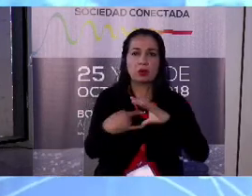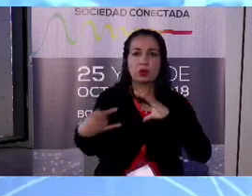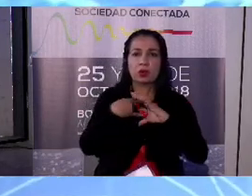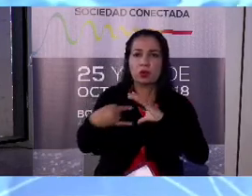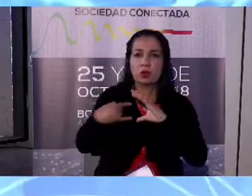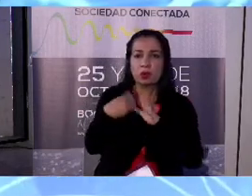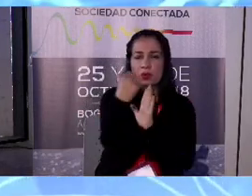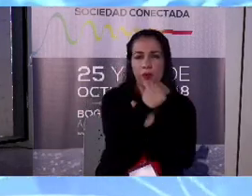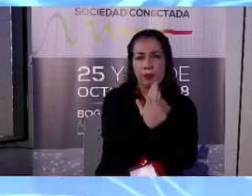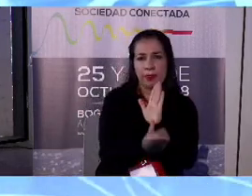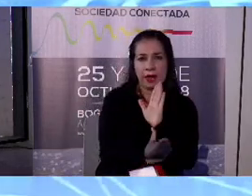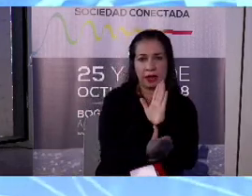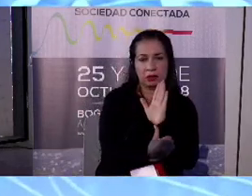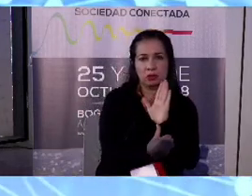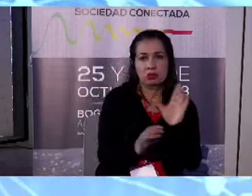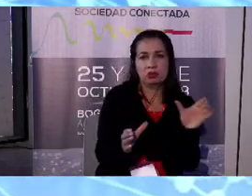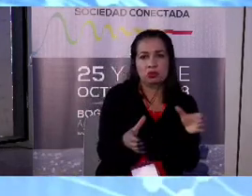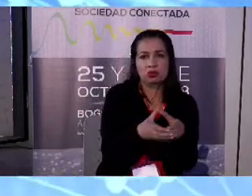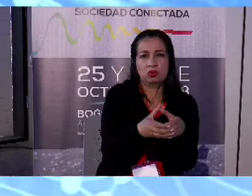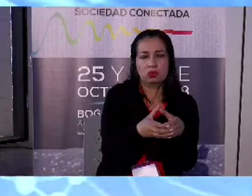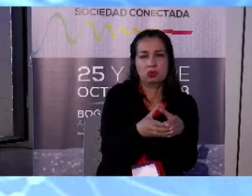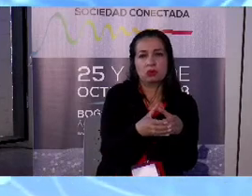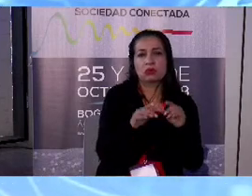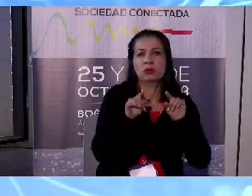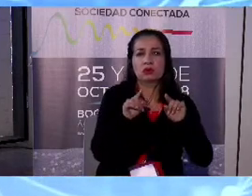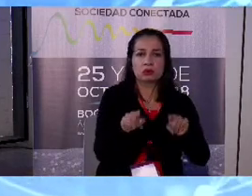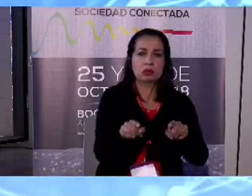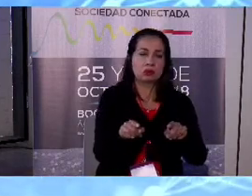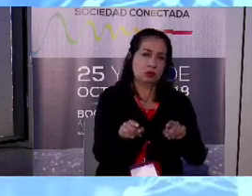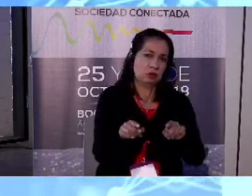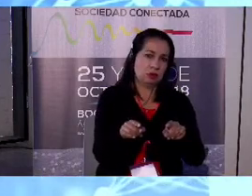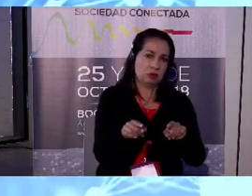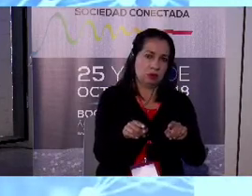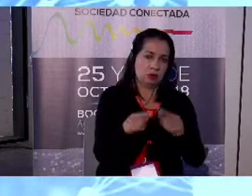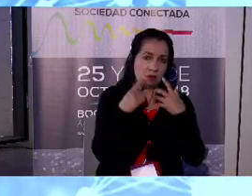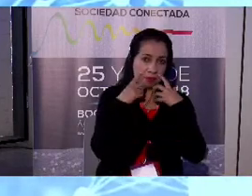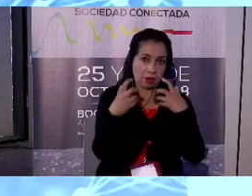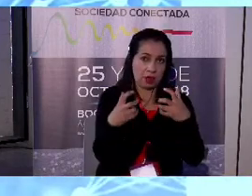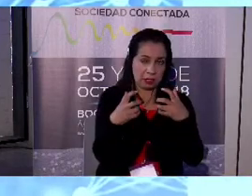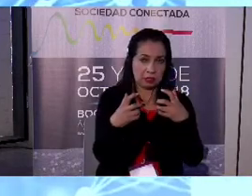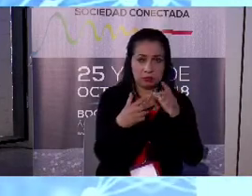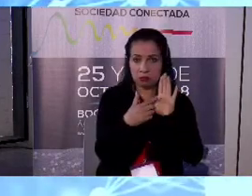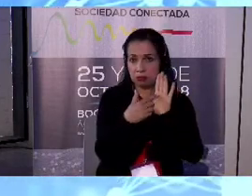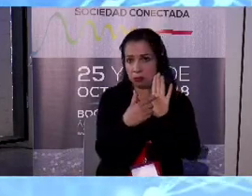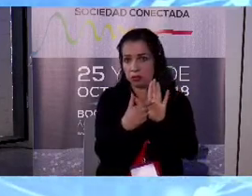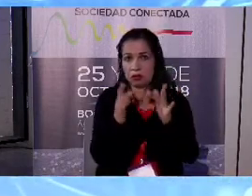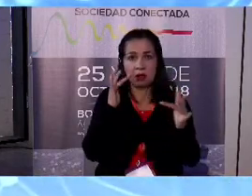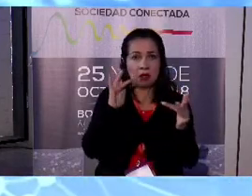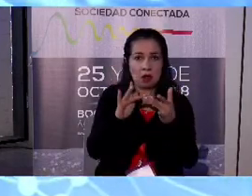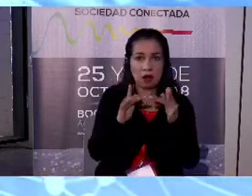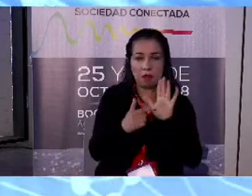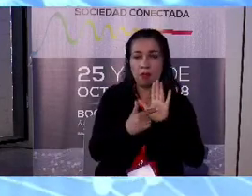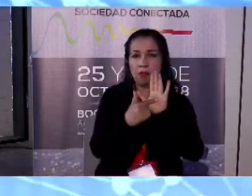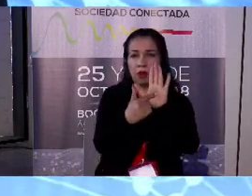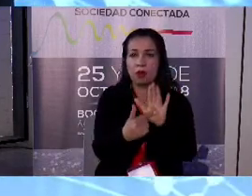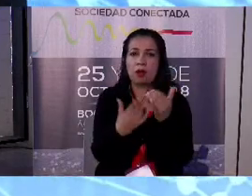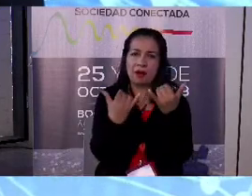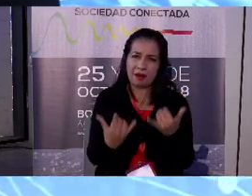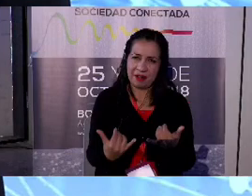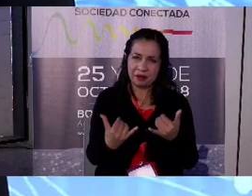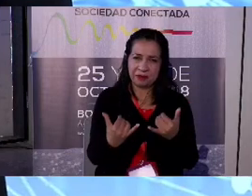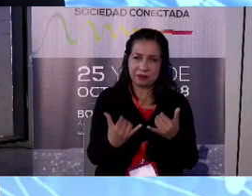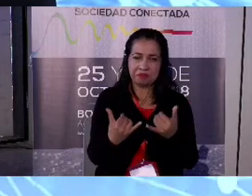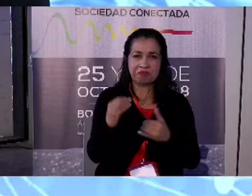que puede ser que puede ser por supuesto relevante con su modelo en esta presentación voy a